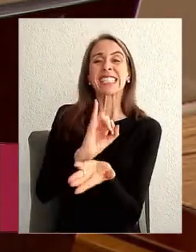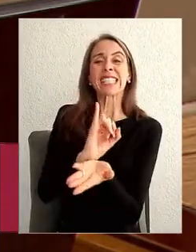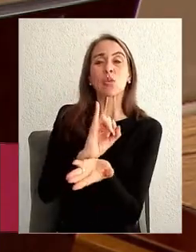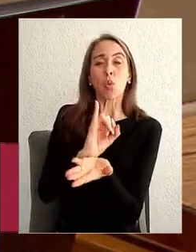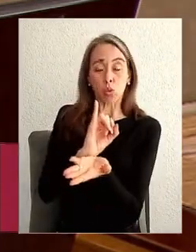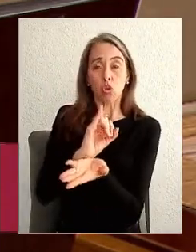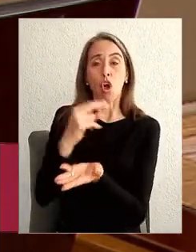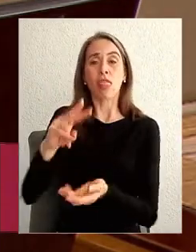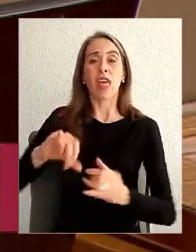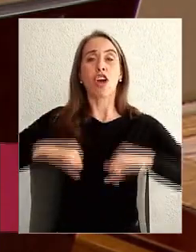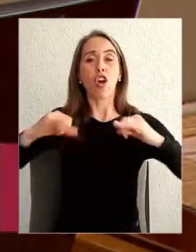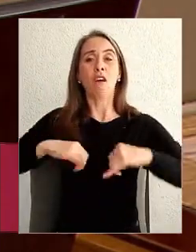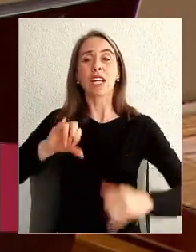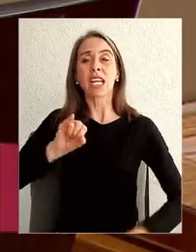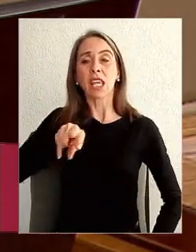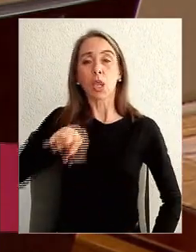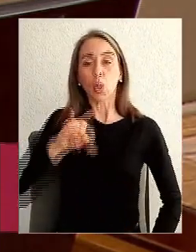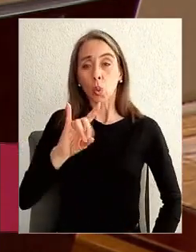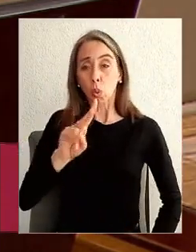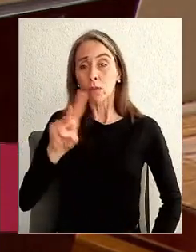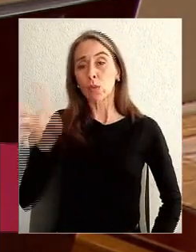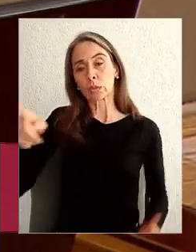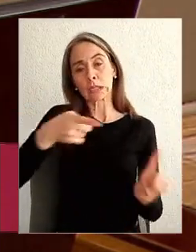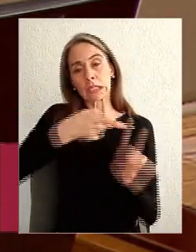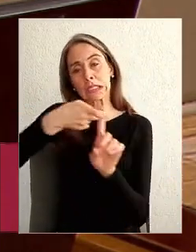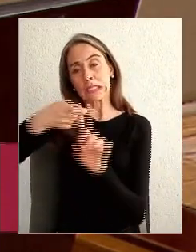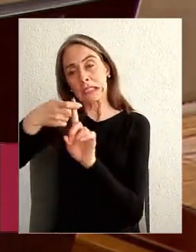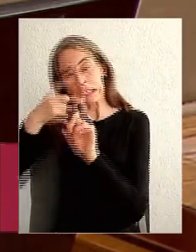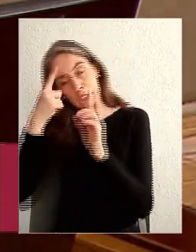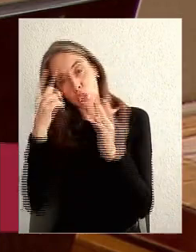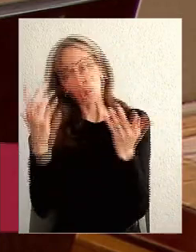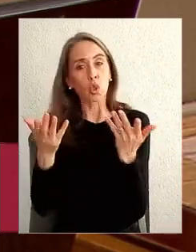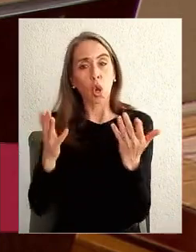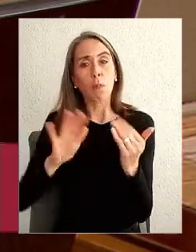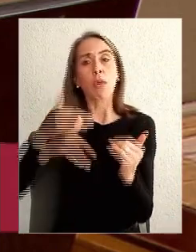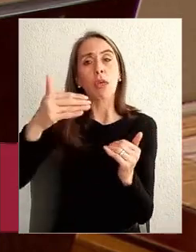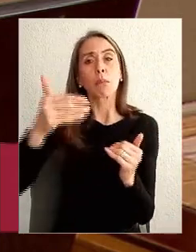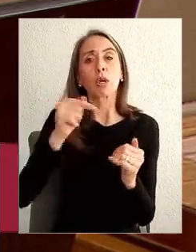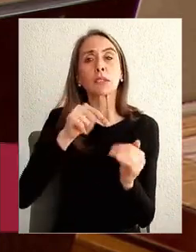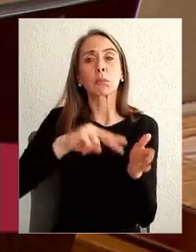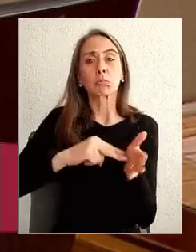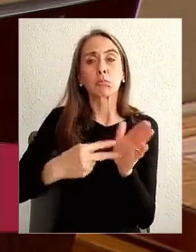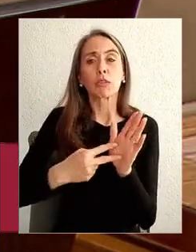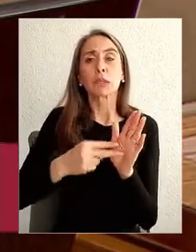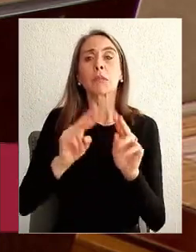tomaran nota y vieran cómo en algún momento se resuelve esa situación